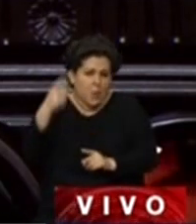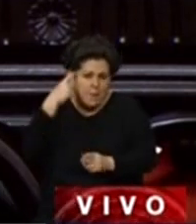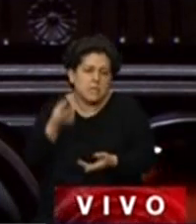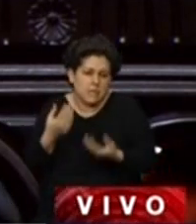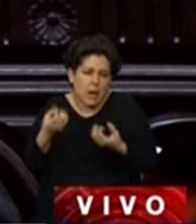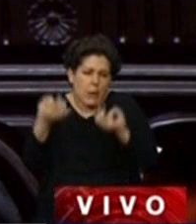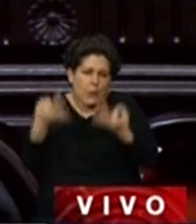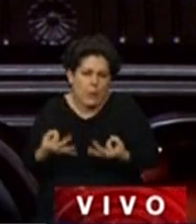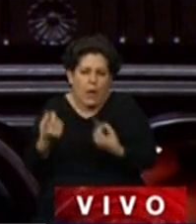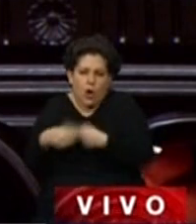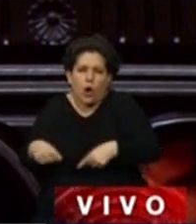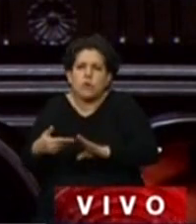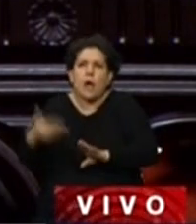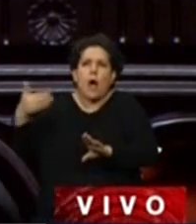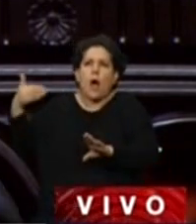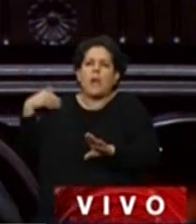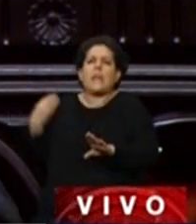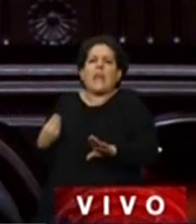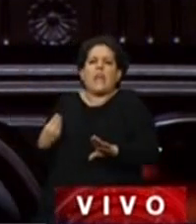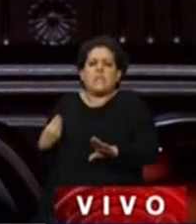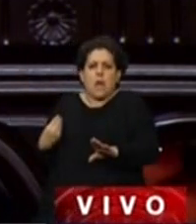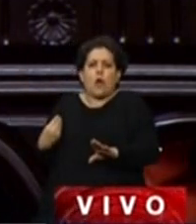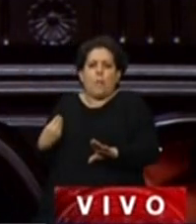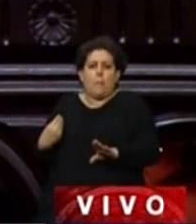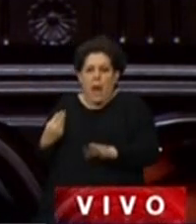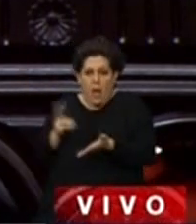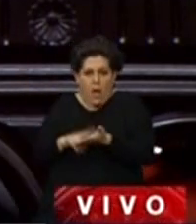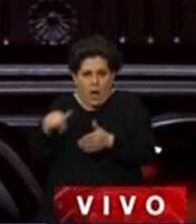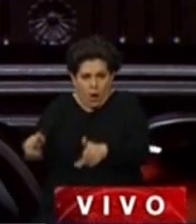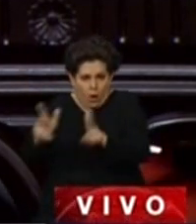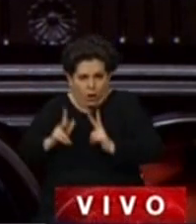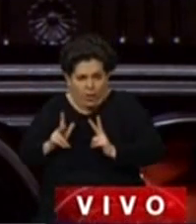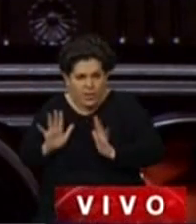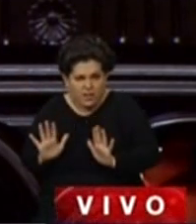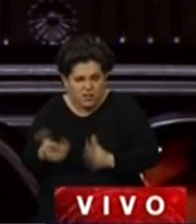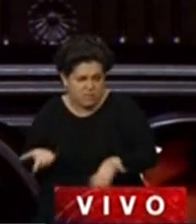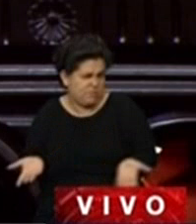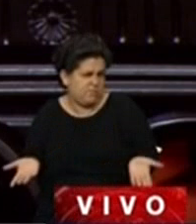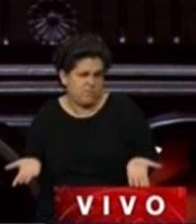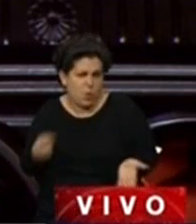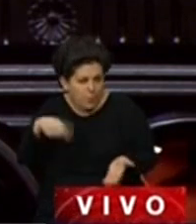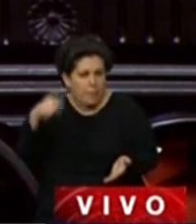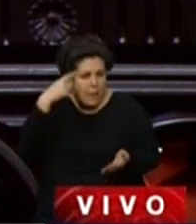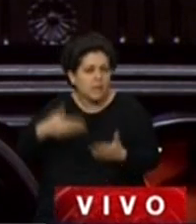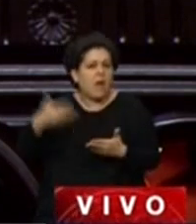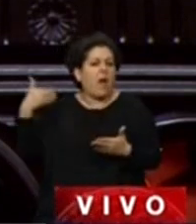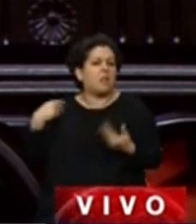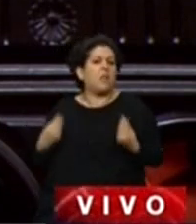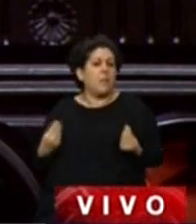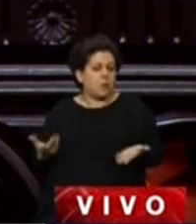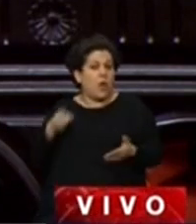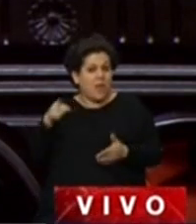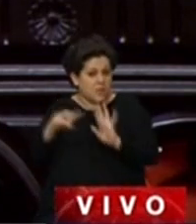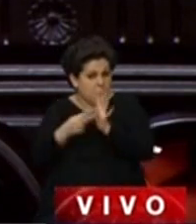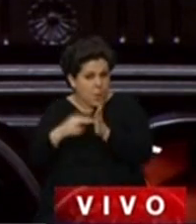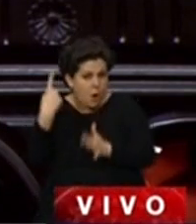fiscal a los autónomos y monotributistas son temas de tratamiento urgente entonces